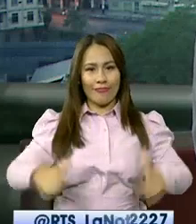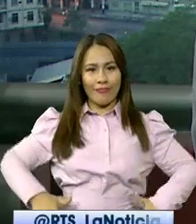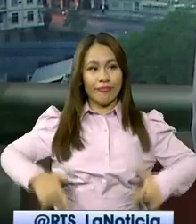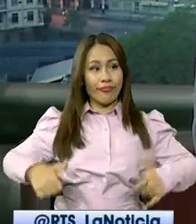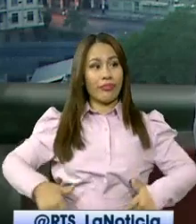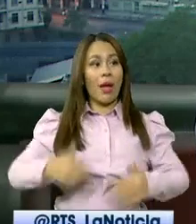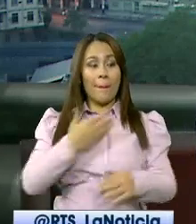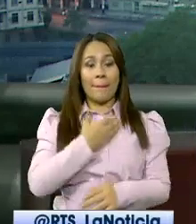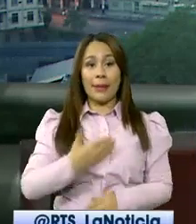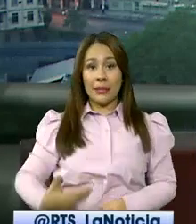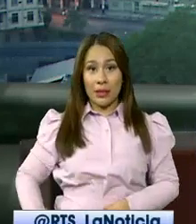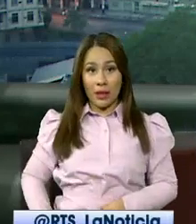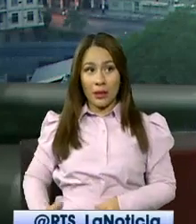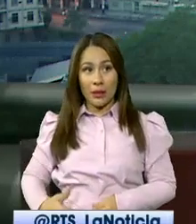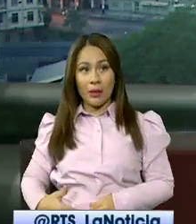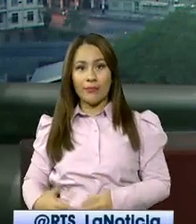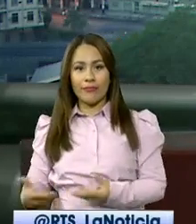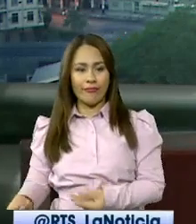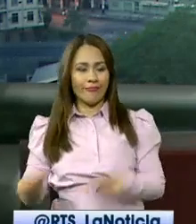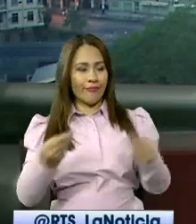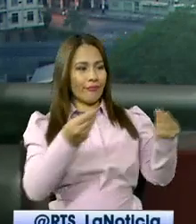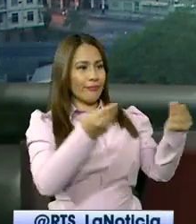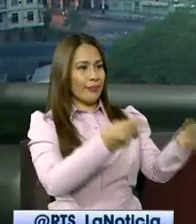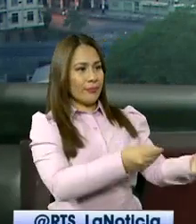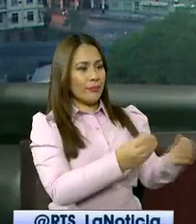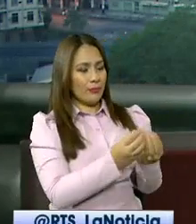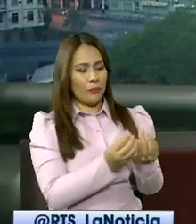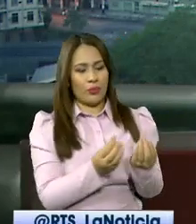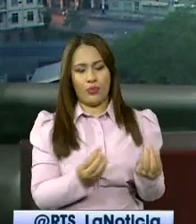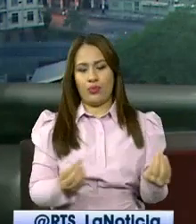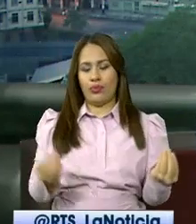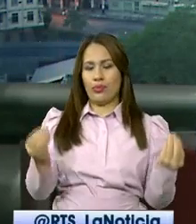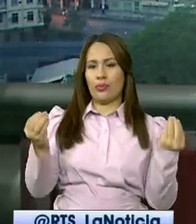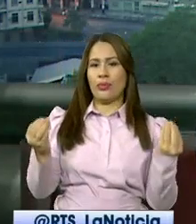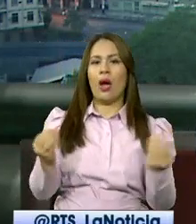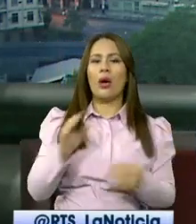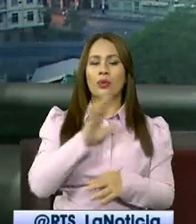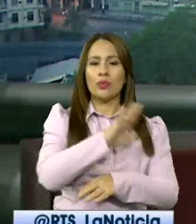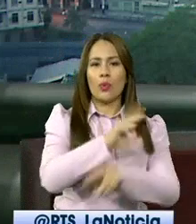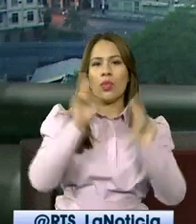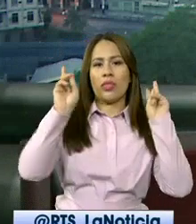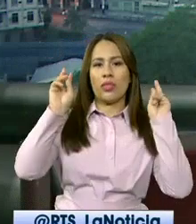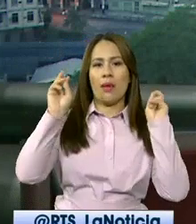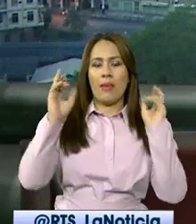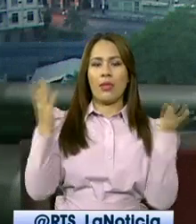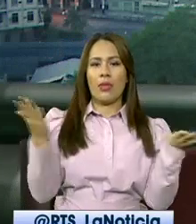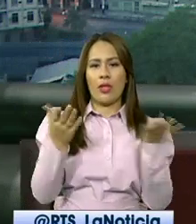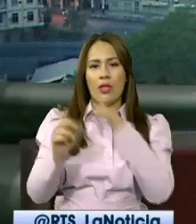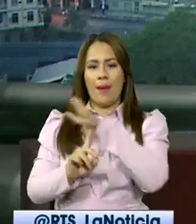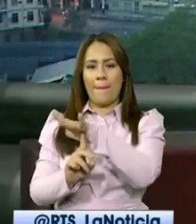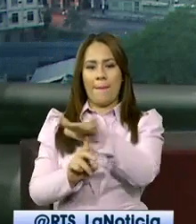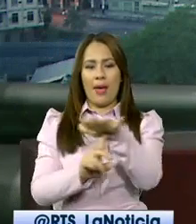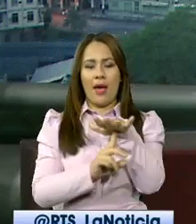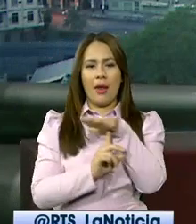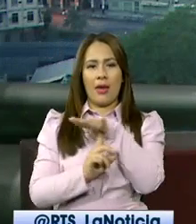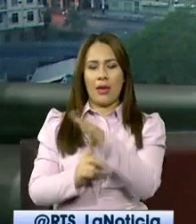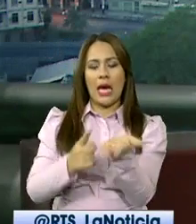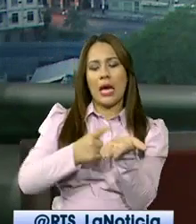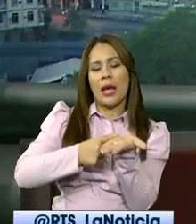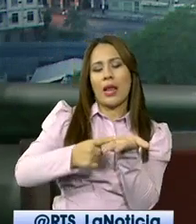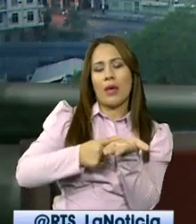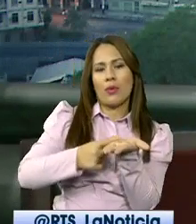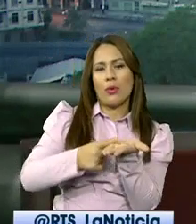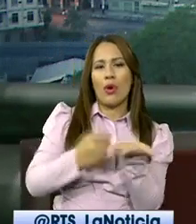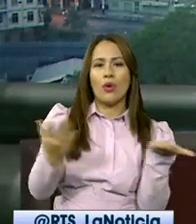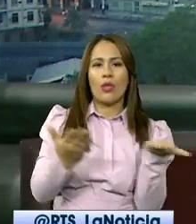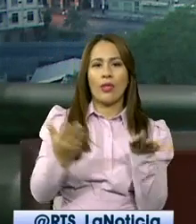República, licenciado Lenín Moreno. Esto durante una ceremonia ancestral realizada en el Parque Arqueológico Cochasquí, en